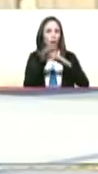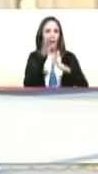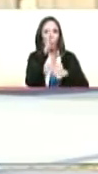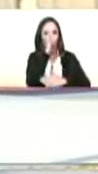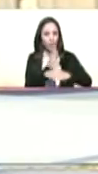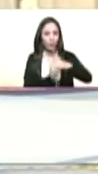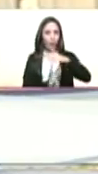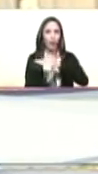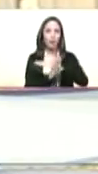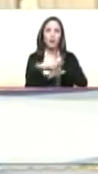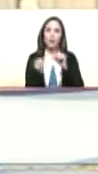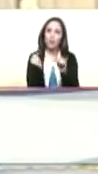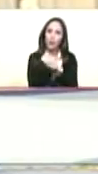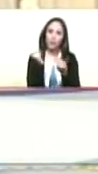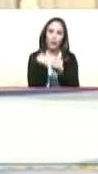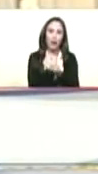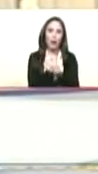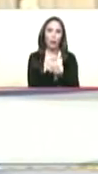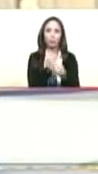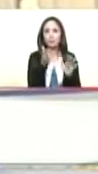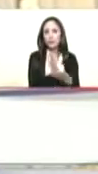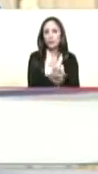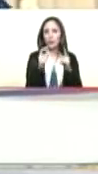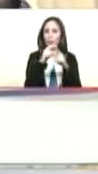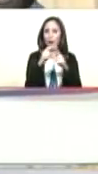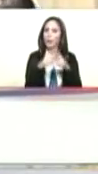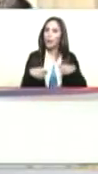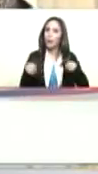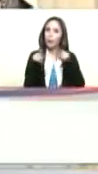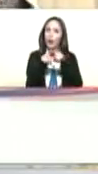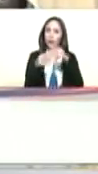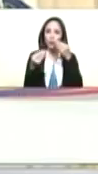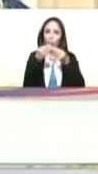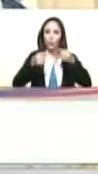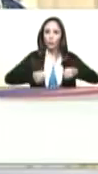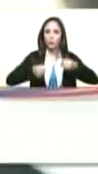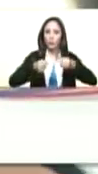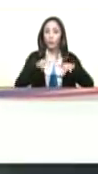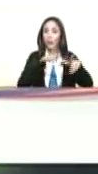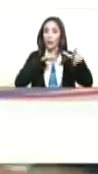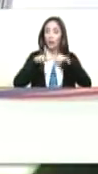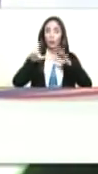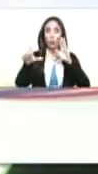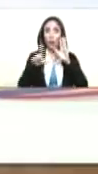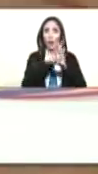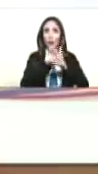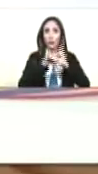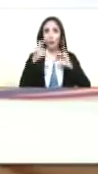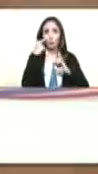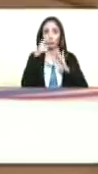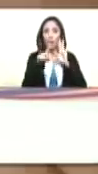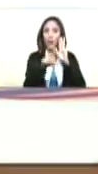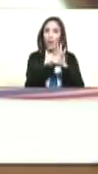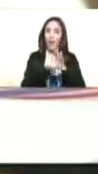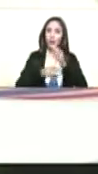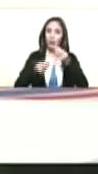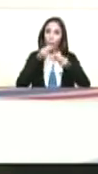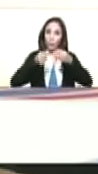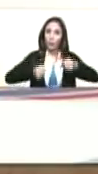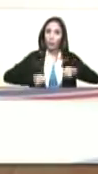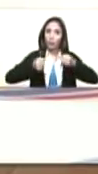trabajo popular, que son la expresión del futuro. Ya tenemos ley. Gracias a la Asamblea Nacional Constituyente. Le doy las